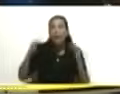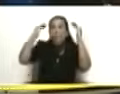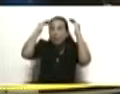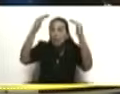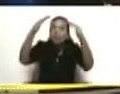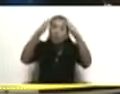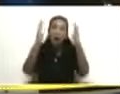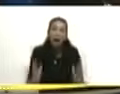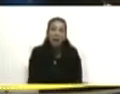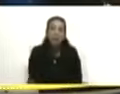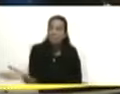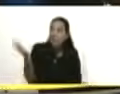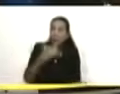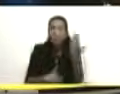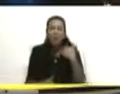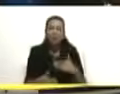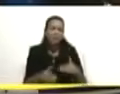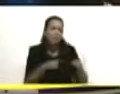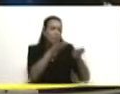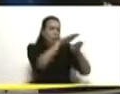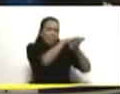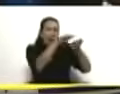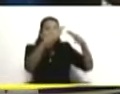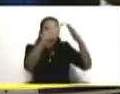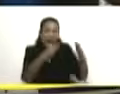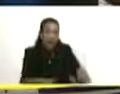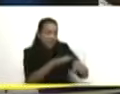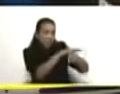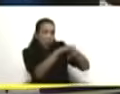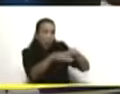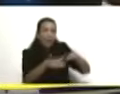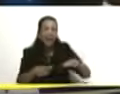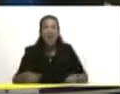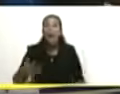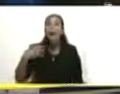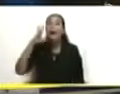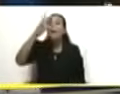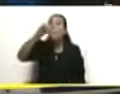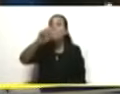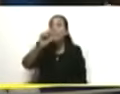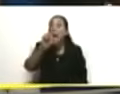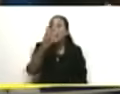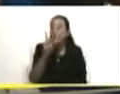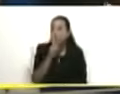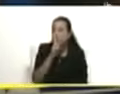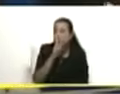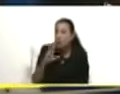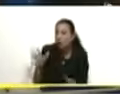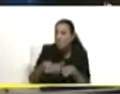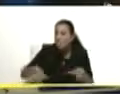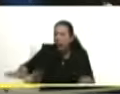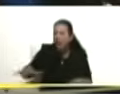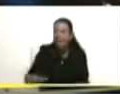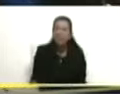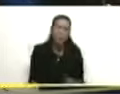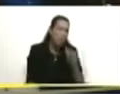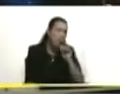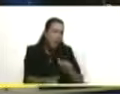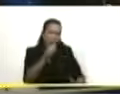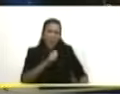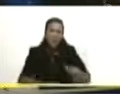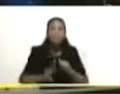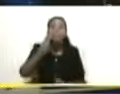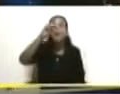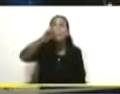sí, pero no eran platabanda, eran matinés, que los hacíamos en los patios. ¿Ustedes saben